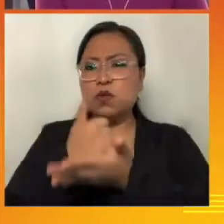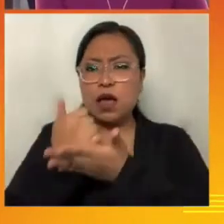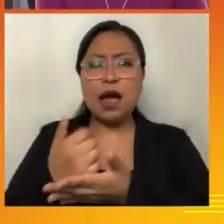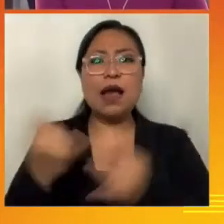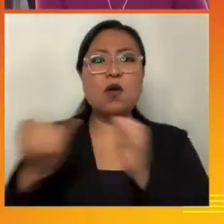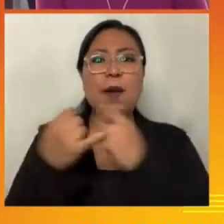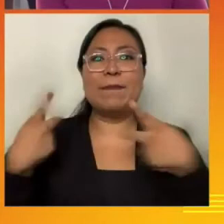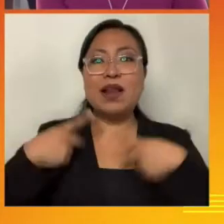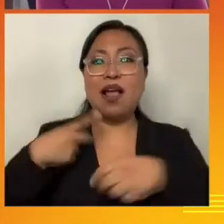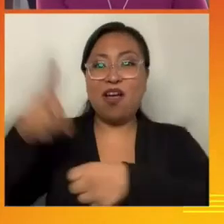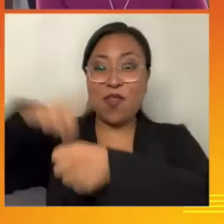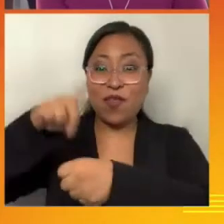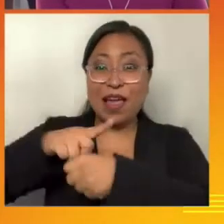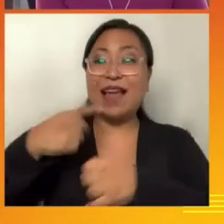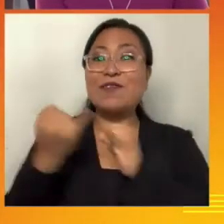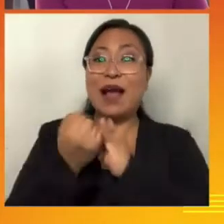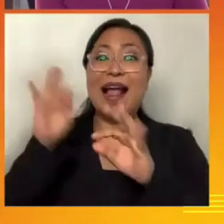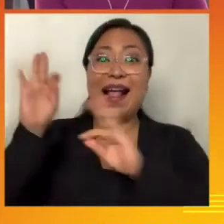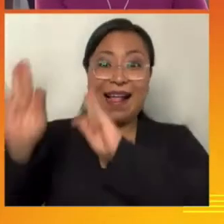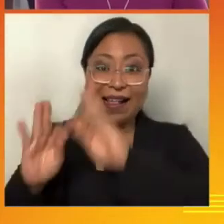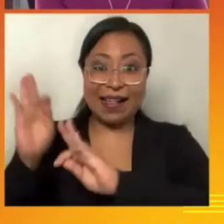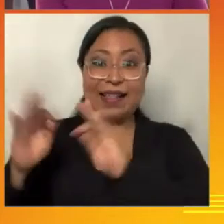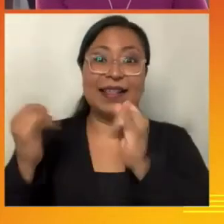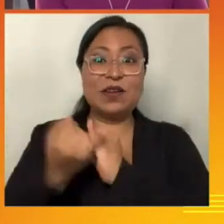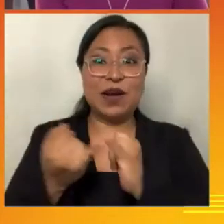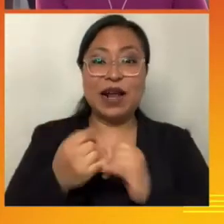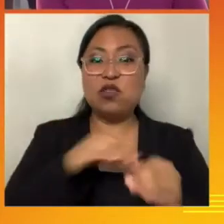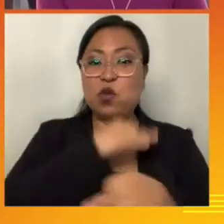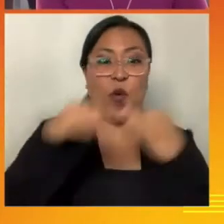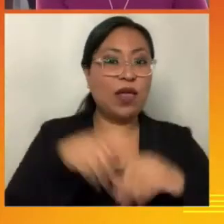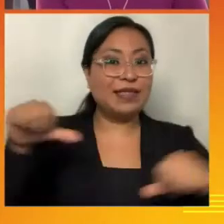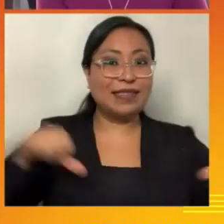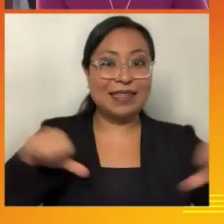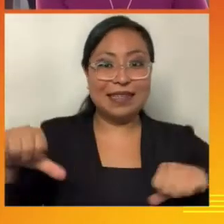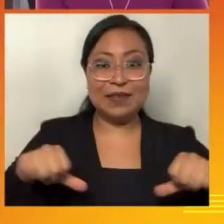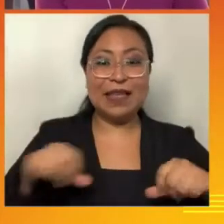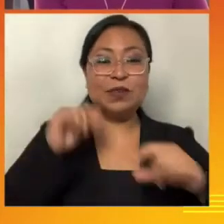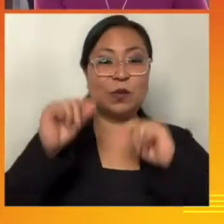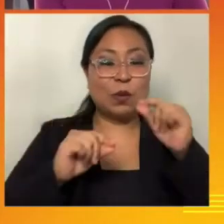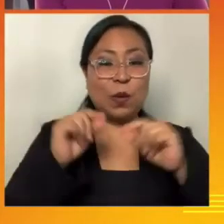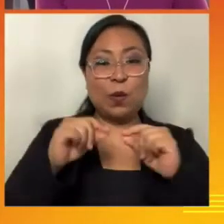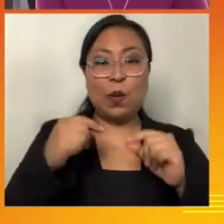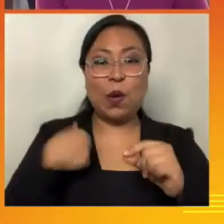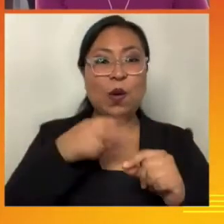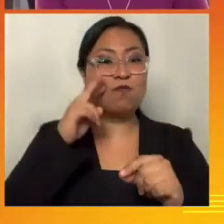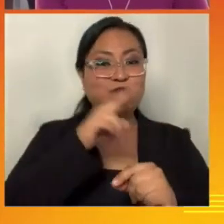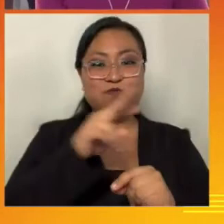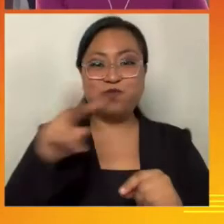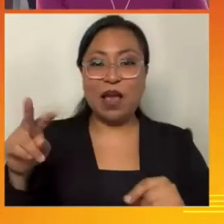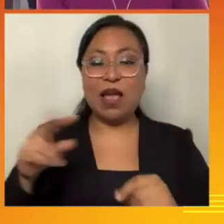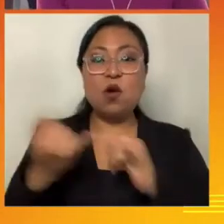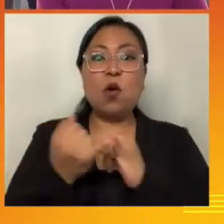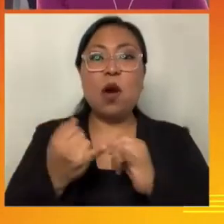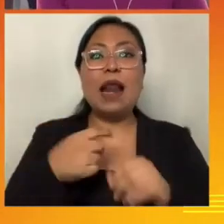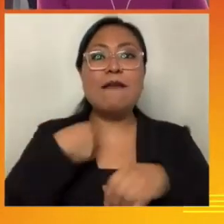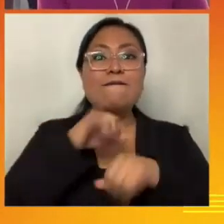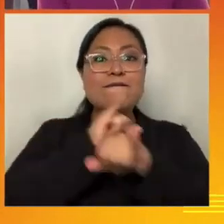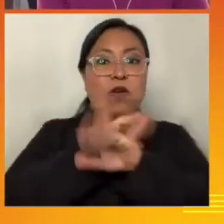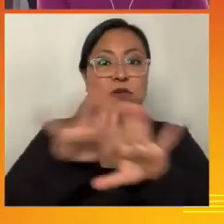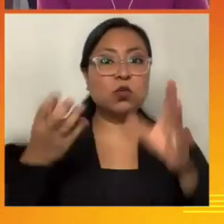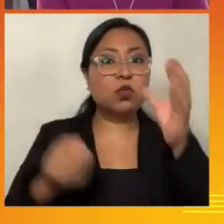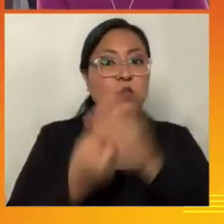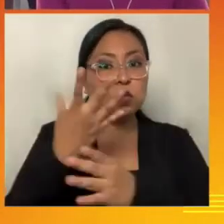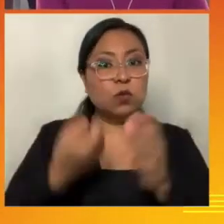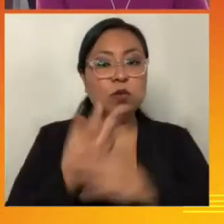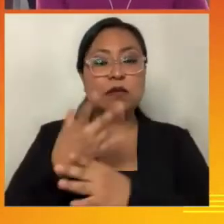las actividades que llevamos a cabo están generando información que tal vez no tenemos los